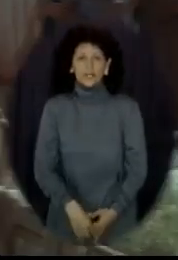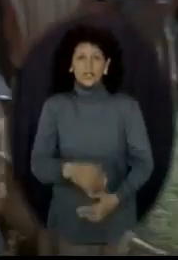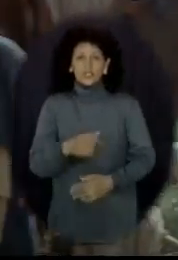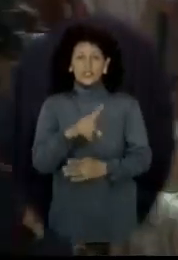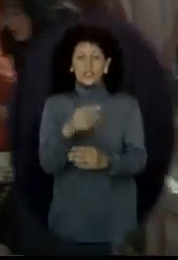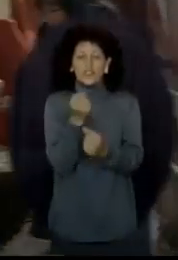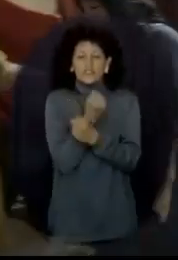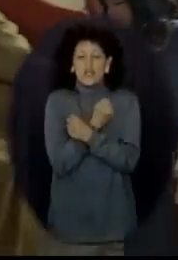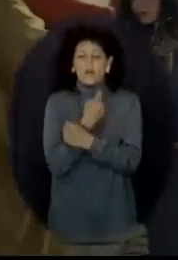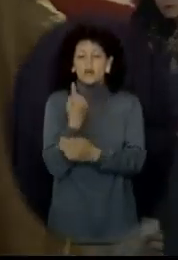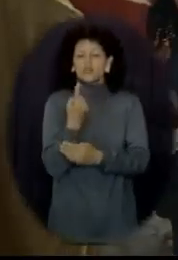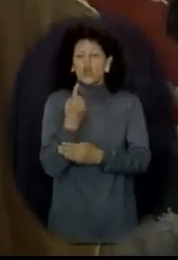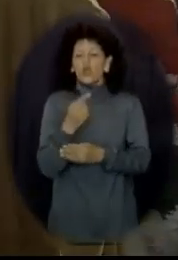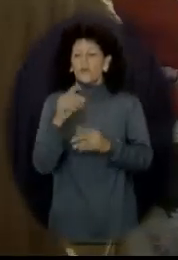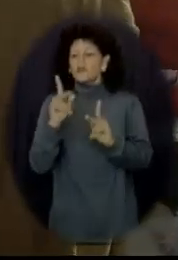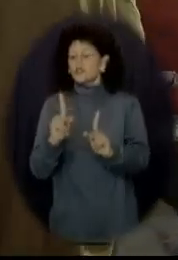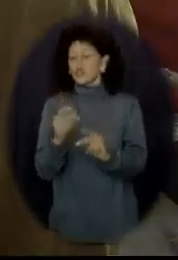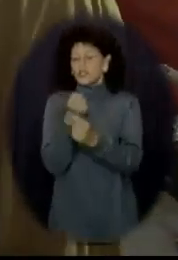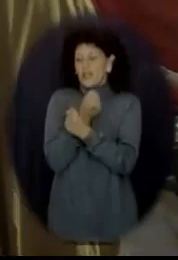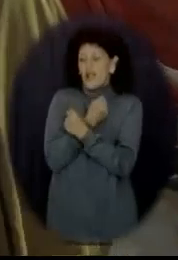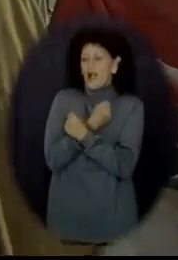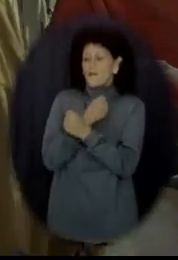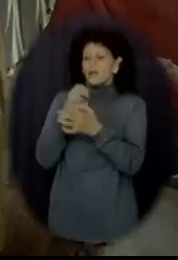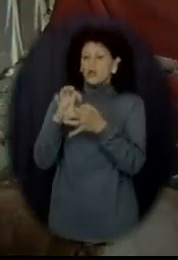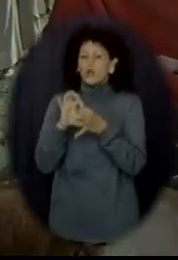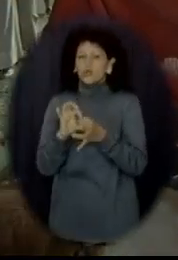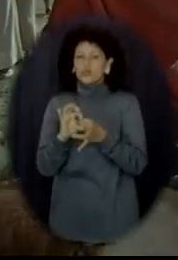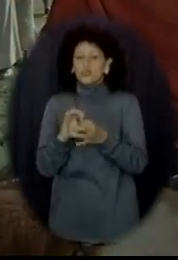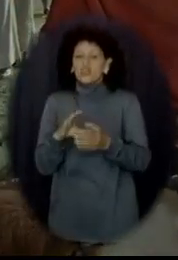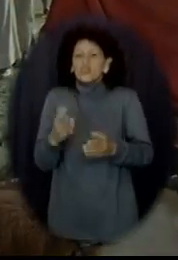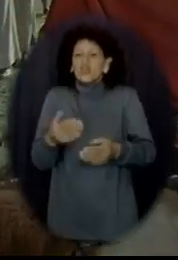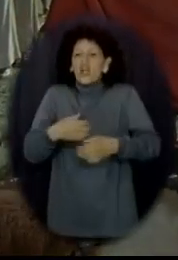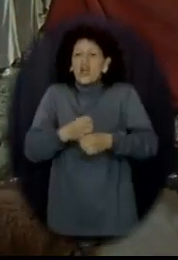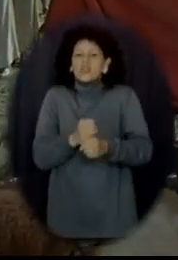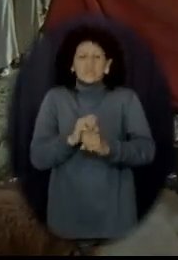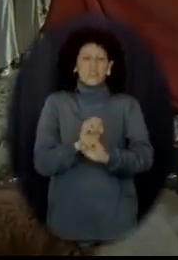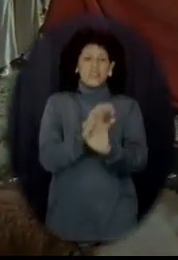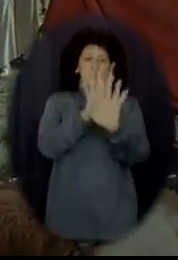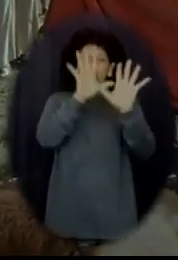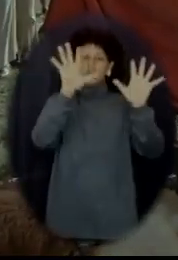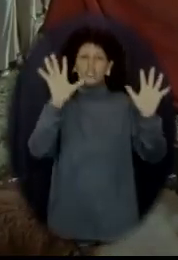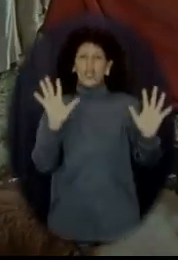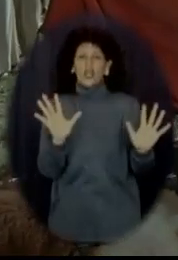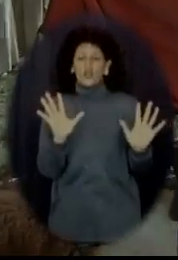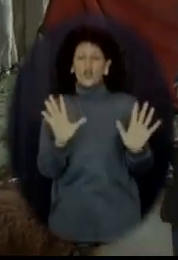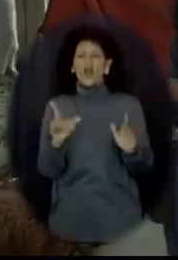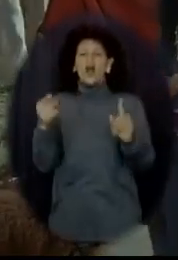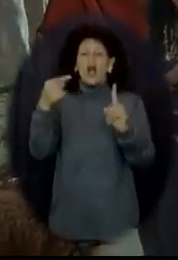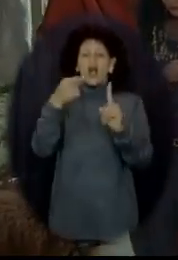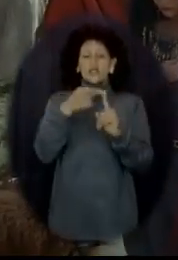Si ustedes aman solamente a quienes los aman, ¿qué hacen de extraordinario?